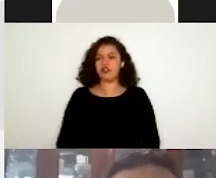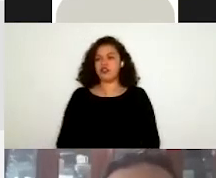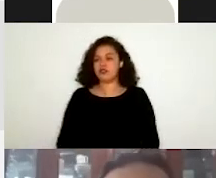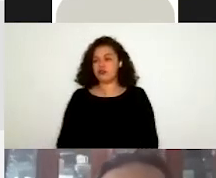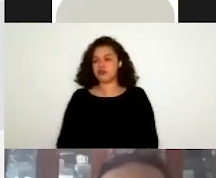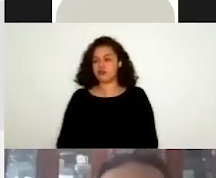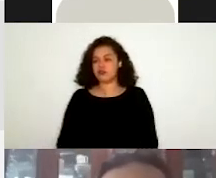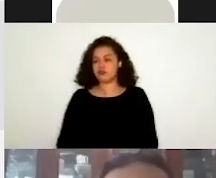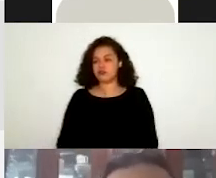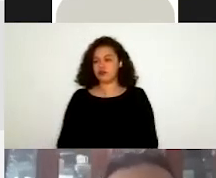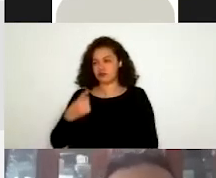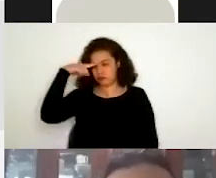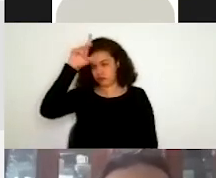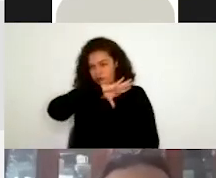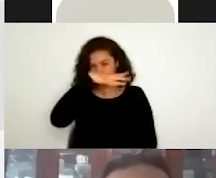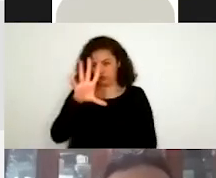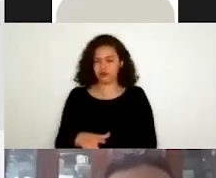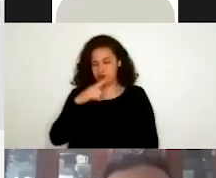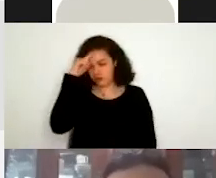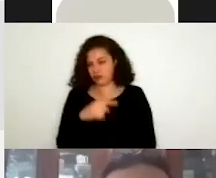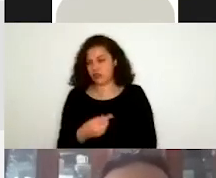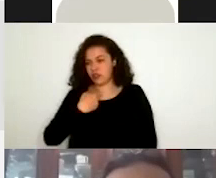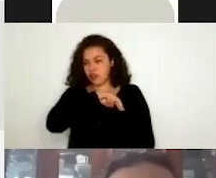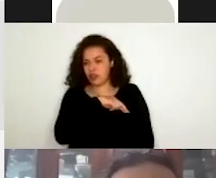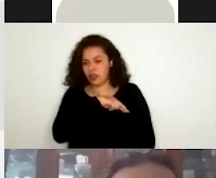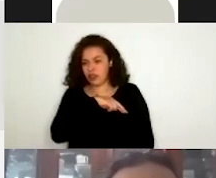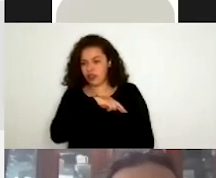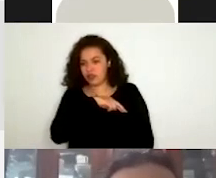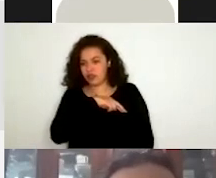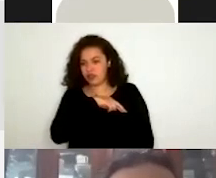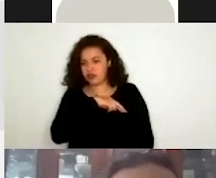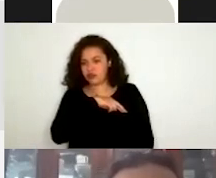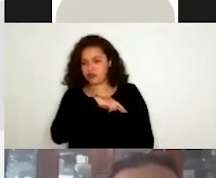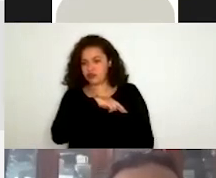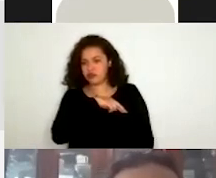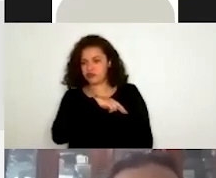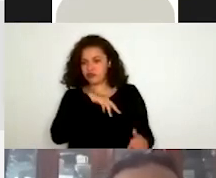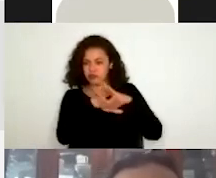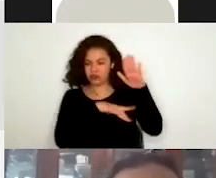muy sencillo, muy general, de los cuales nosotros nos basamos para elaborarlos.